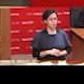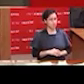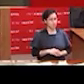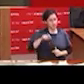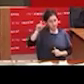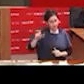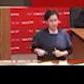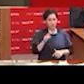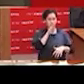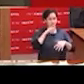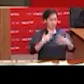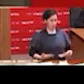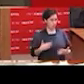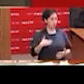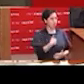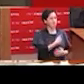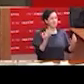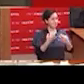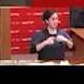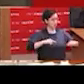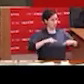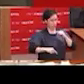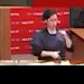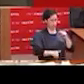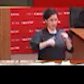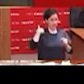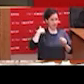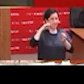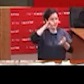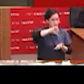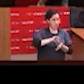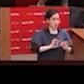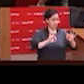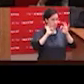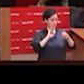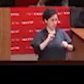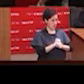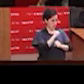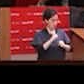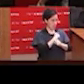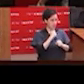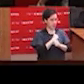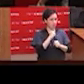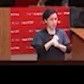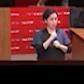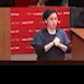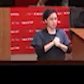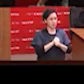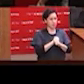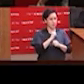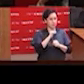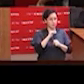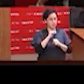actualmente directora general del centro especial de empleo hiber grupo